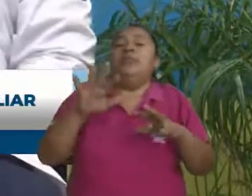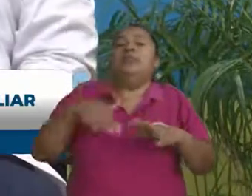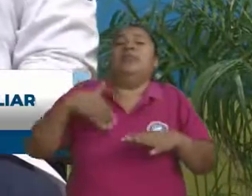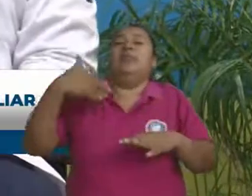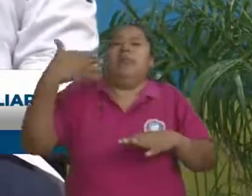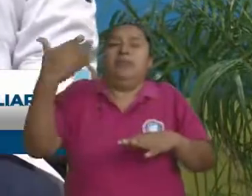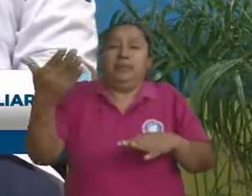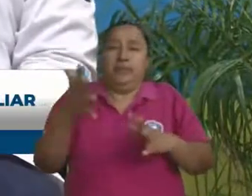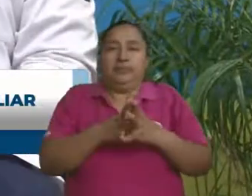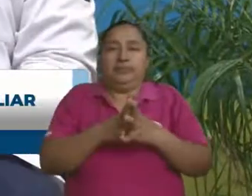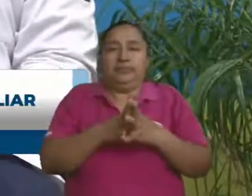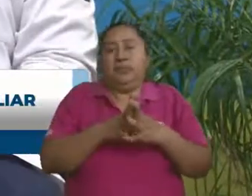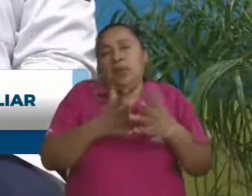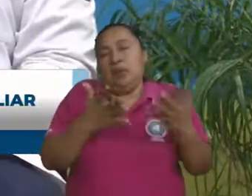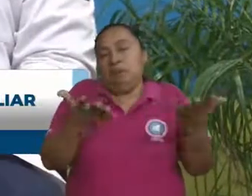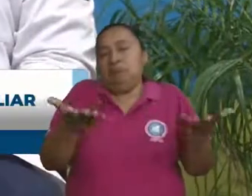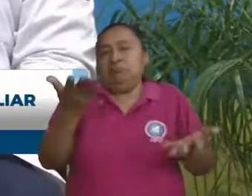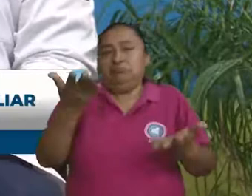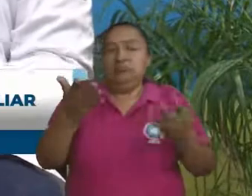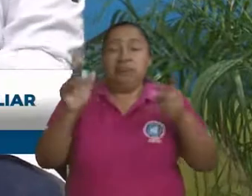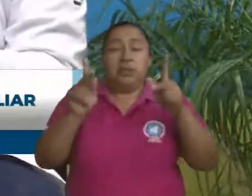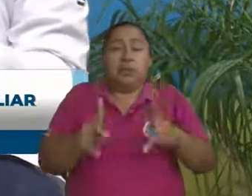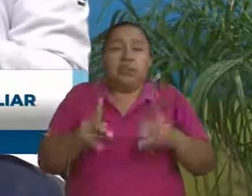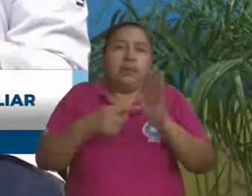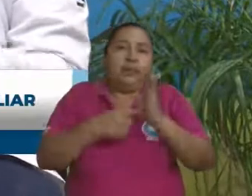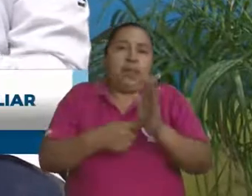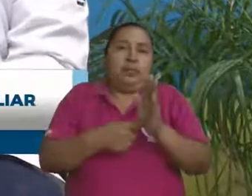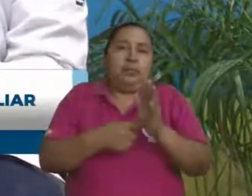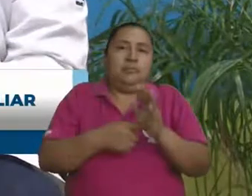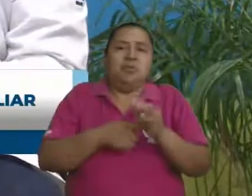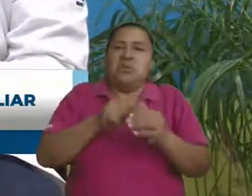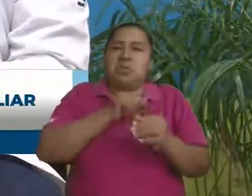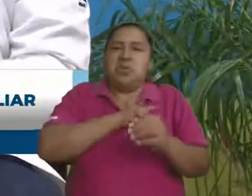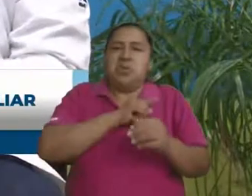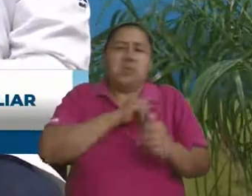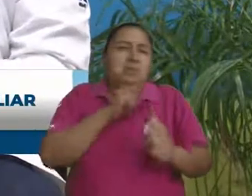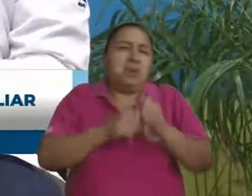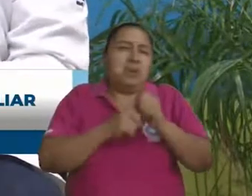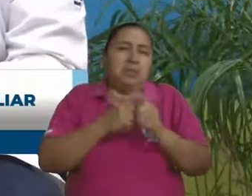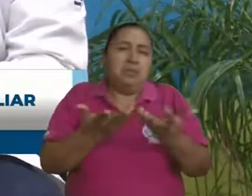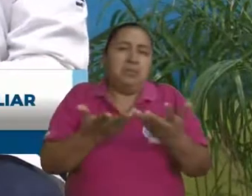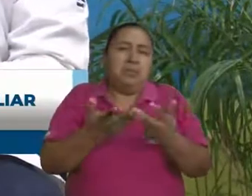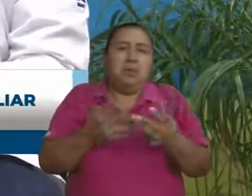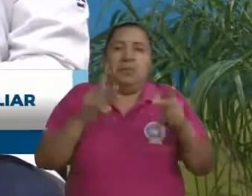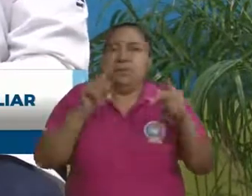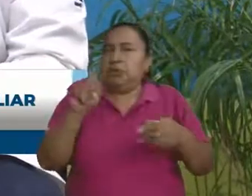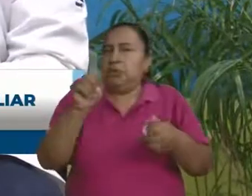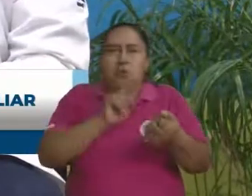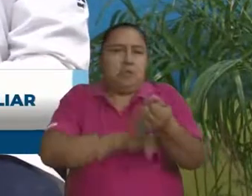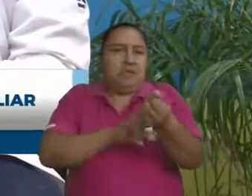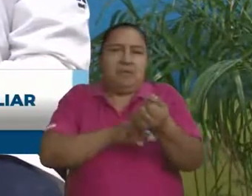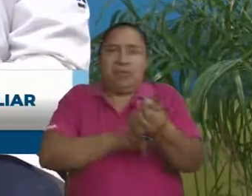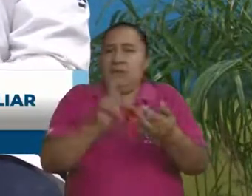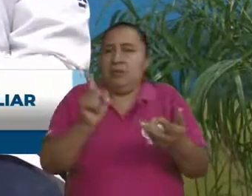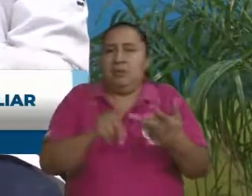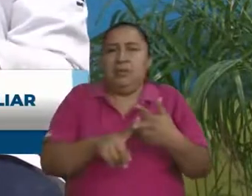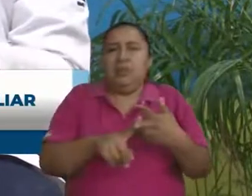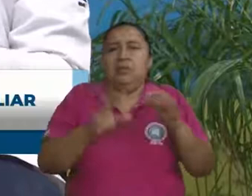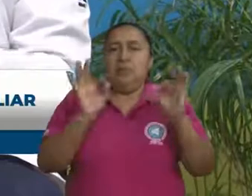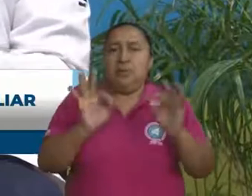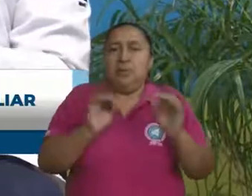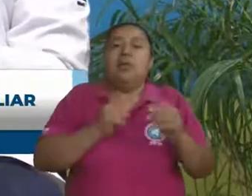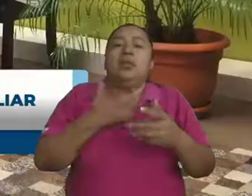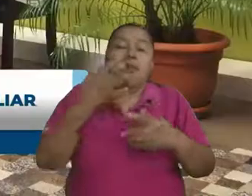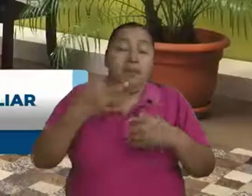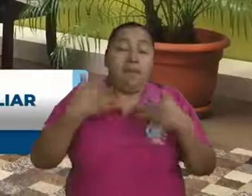momento. Entonces, aquellos pacientes que, por ejemplo, no tienen comorbilidades, pacientes que no son diabéticos, que no son hipertensos o que